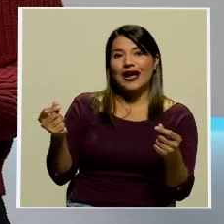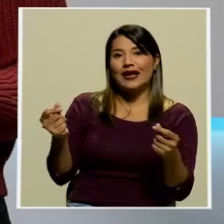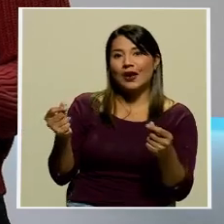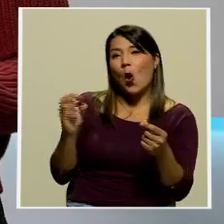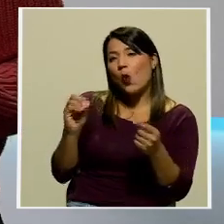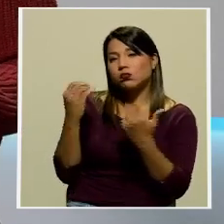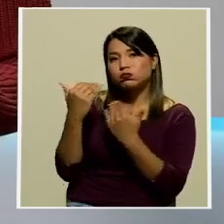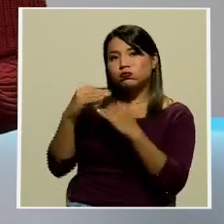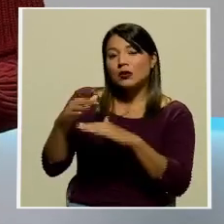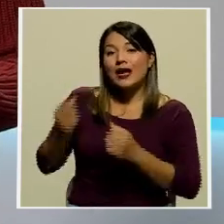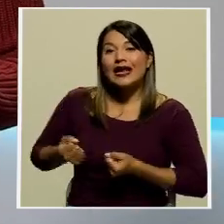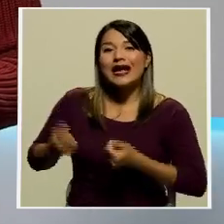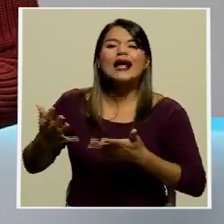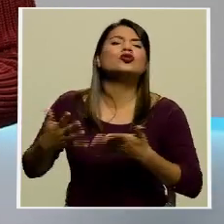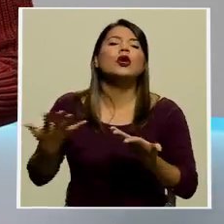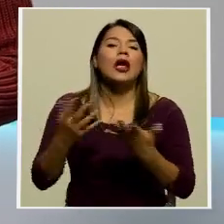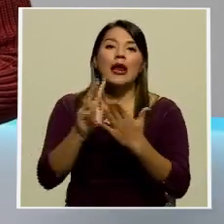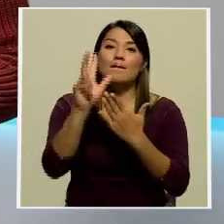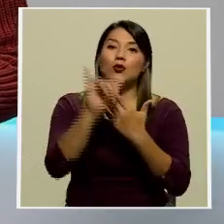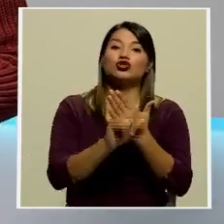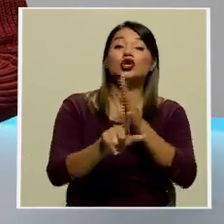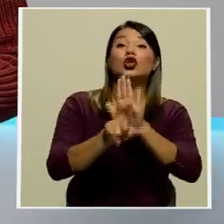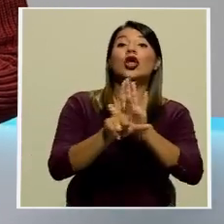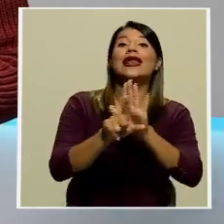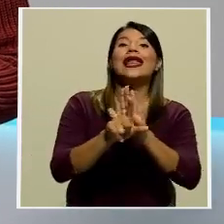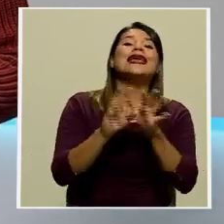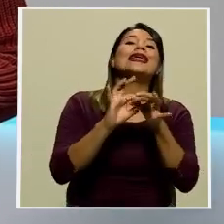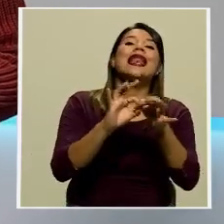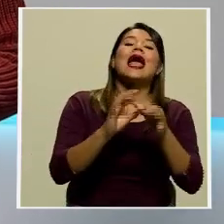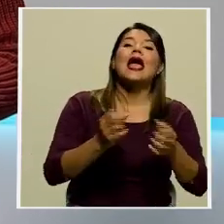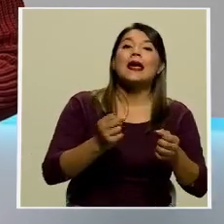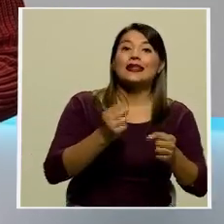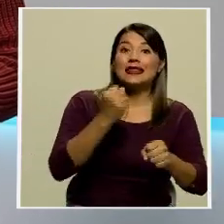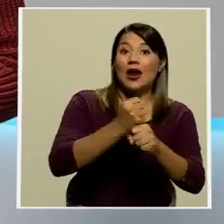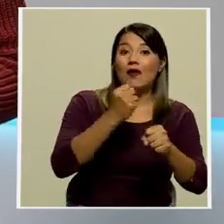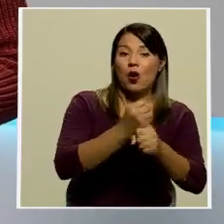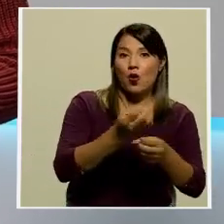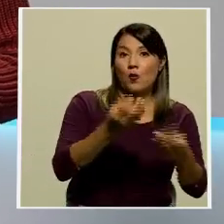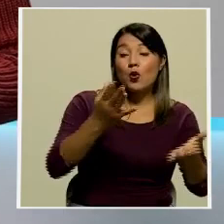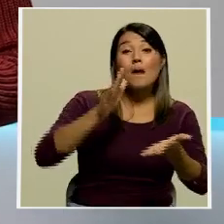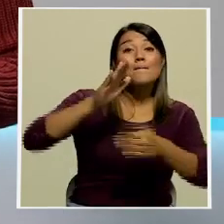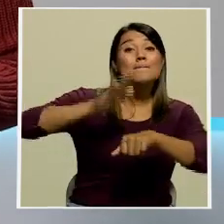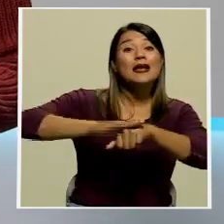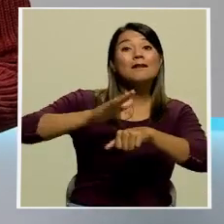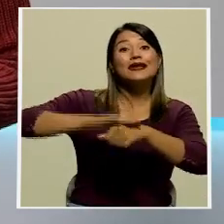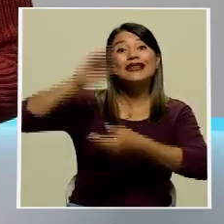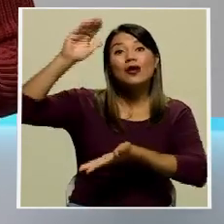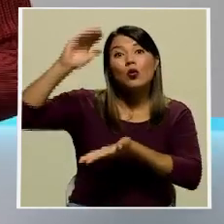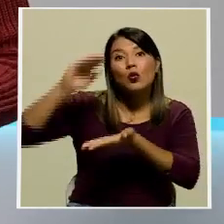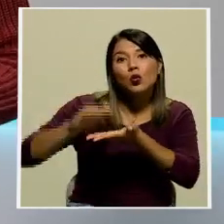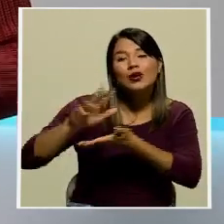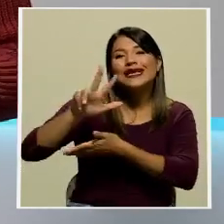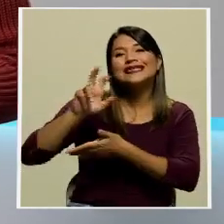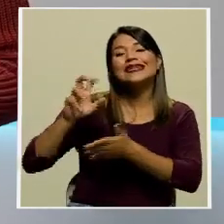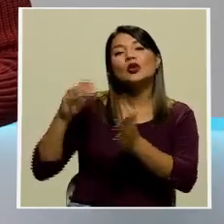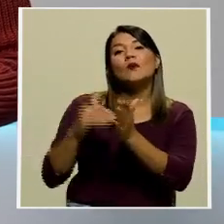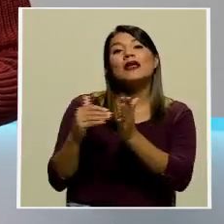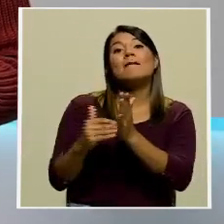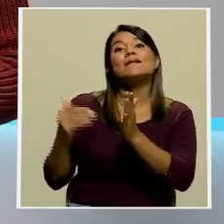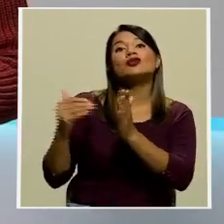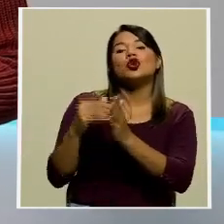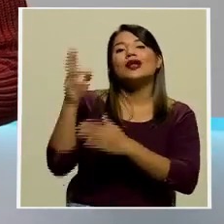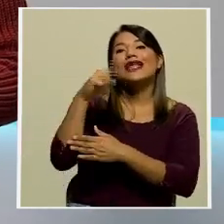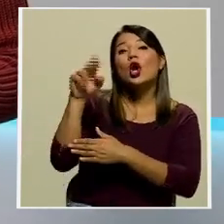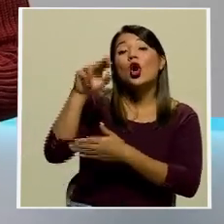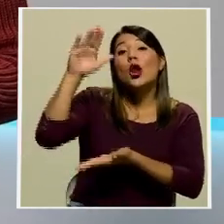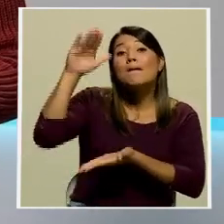proyecto de ley le permitiría al país ahorrarse hasta 300.000 millones de colones anualmente. Consiste básicamente